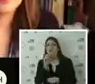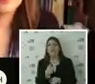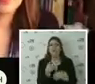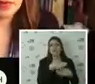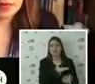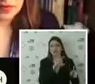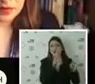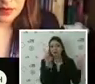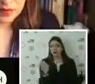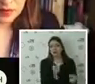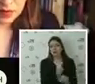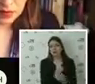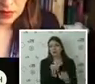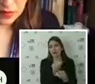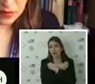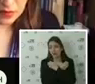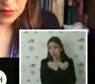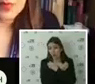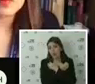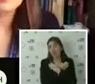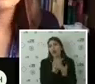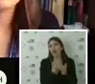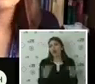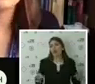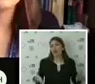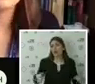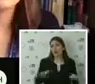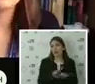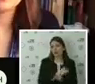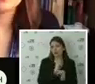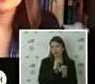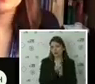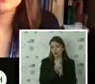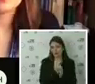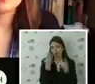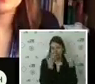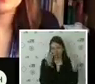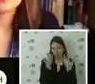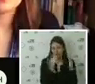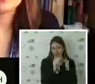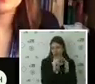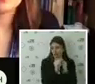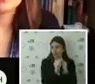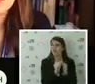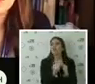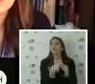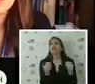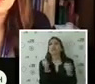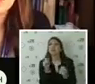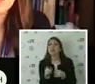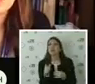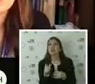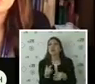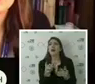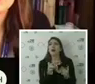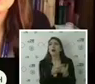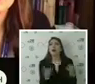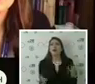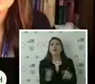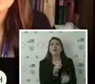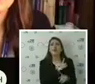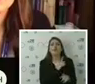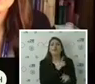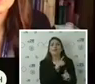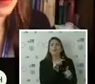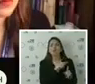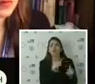educación, ahora trasladada hasta el hogar, como nos comentaba la maestra Karina, y que ahora se quedaba a lo mejor en el ámbito